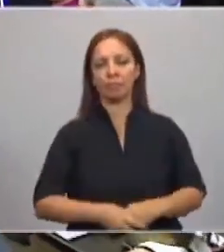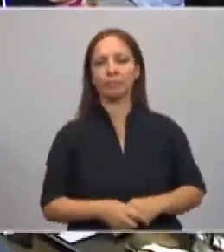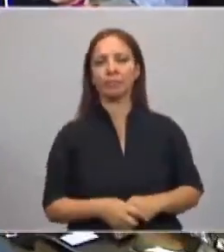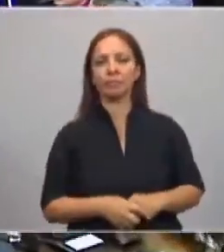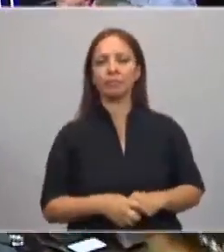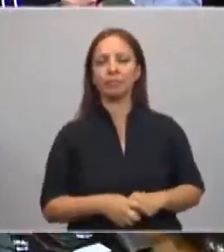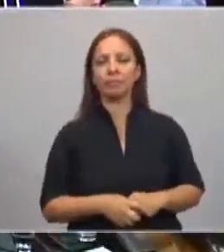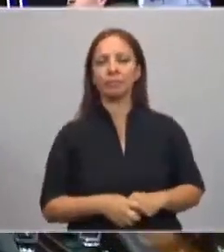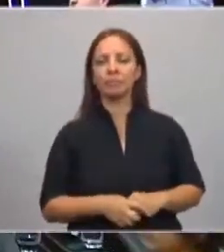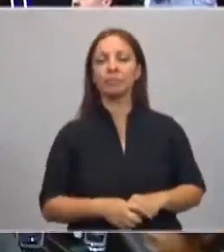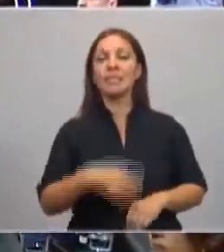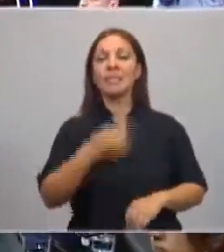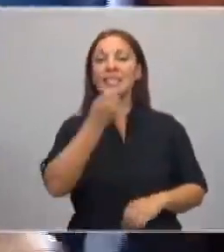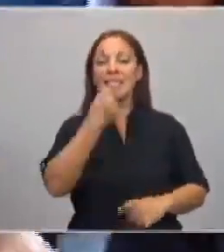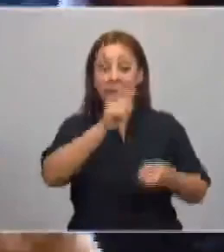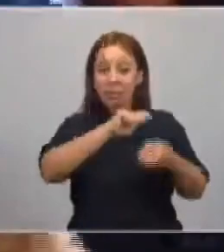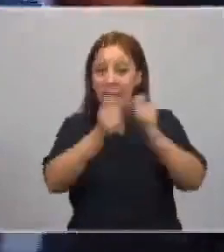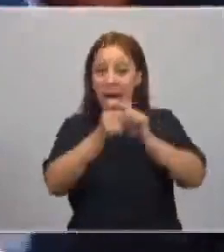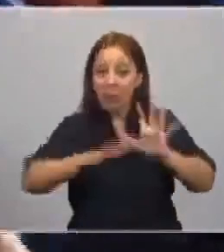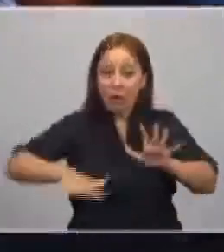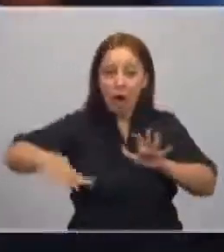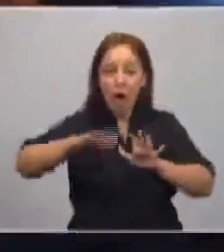lo que debilitaría